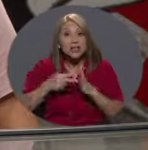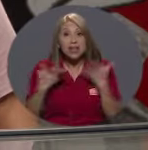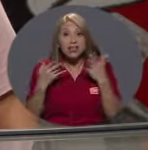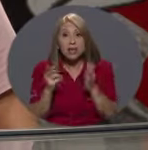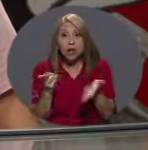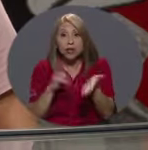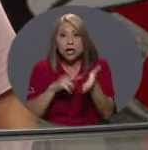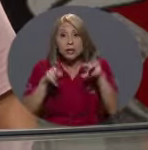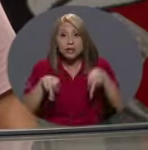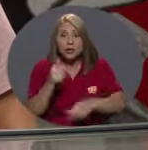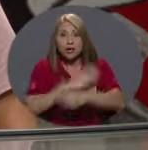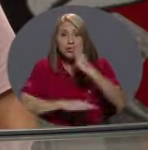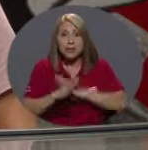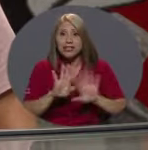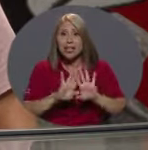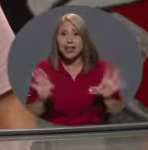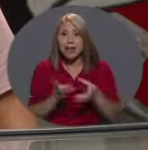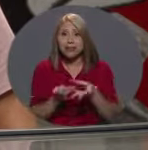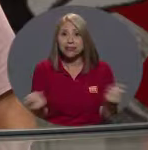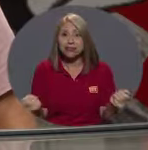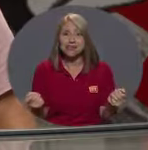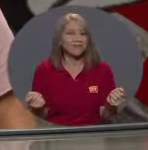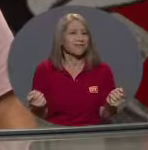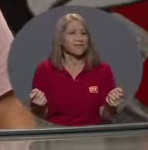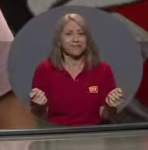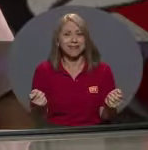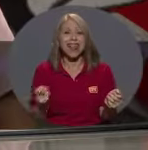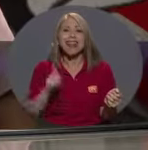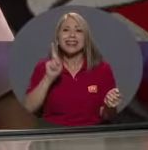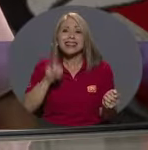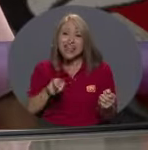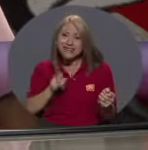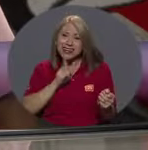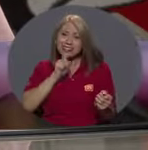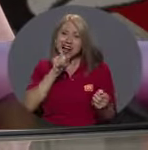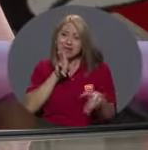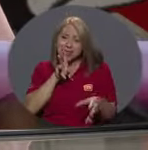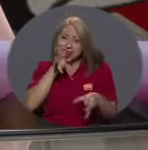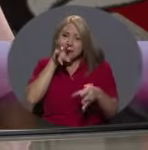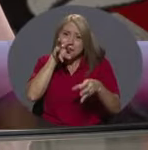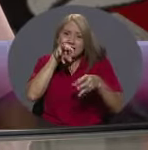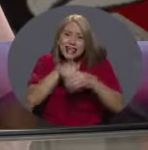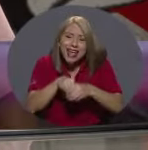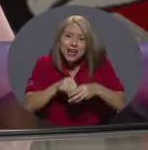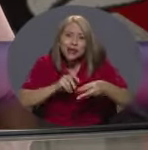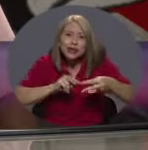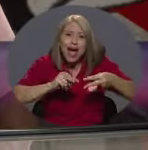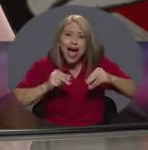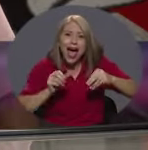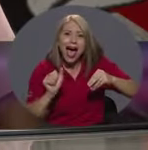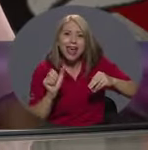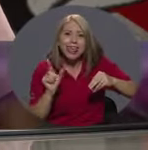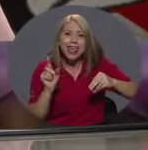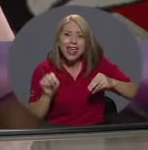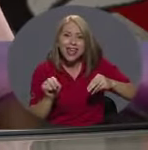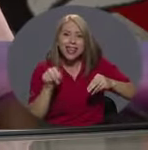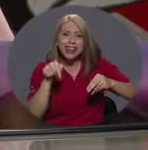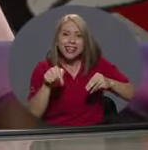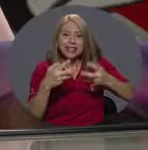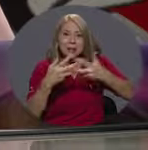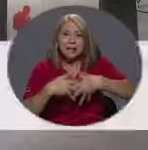lo resolvimos, sino es realmente meternos en el ADN de esa empresa y que se vuelva parte de su cultura